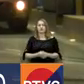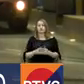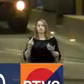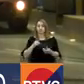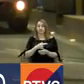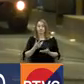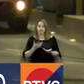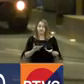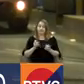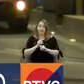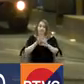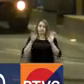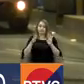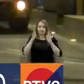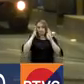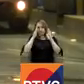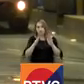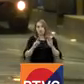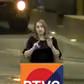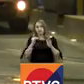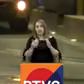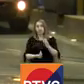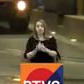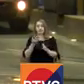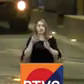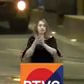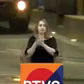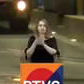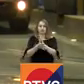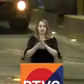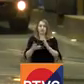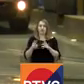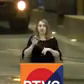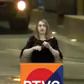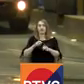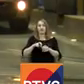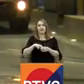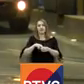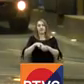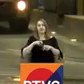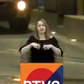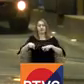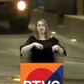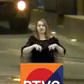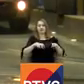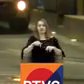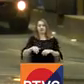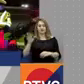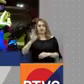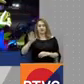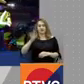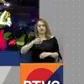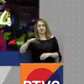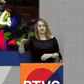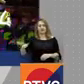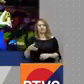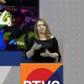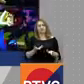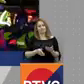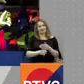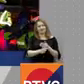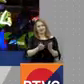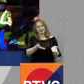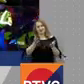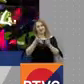por supuesto estaremos atentos a la actualización de esta información con la secretaría de tránsito y transporte del departamento de antioquia sigan ustedes con más